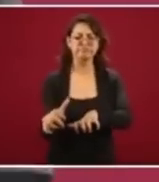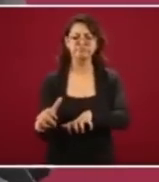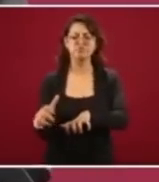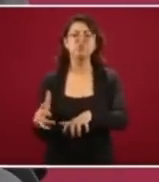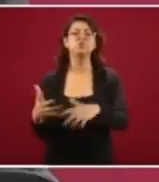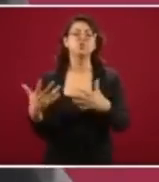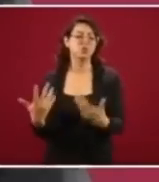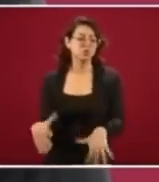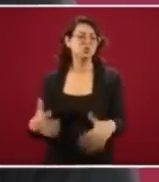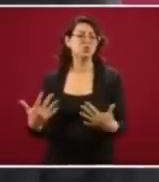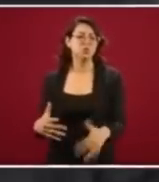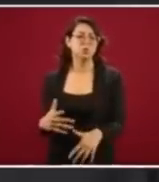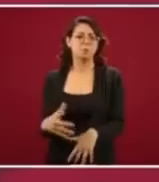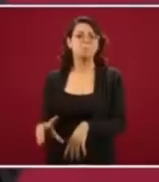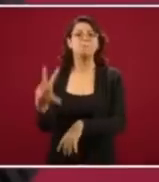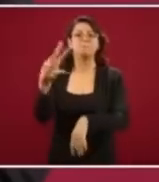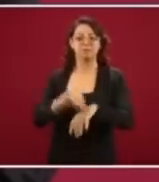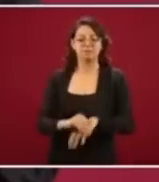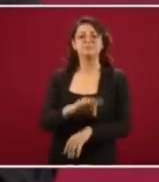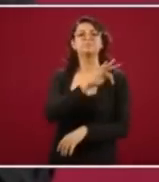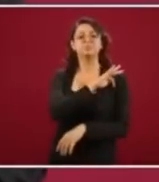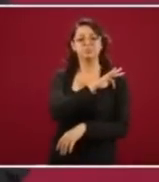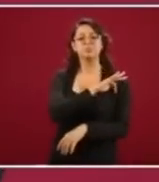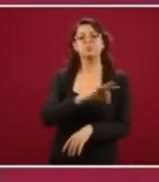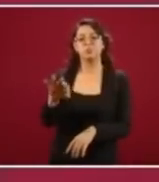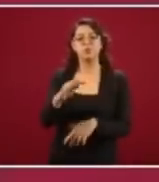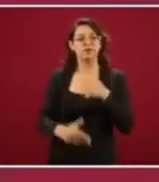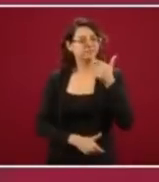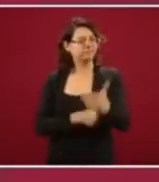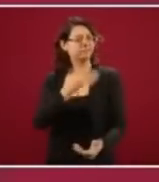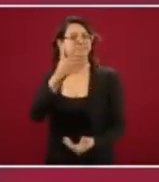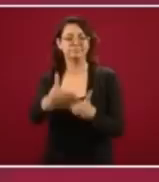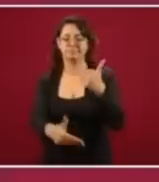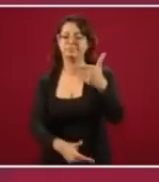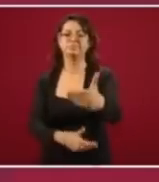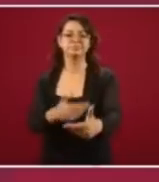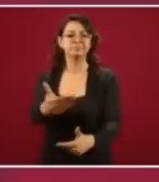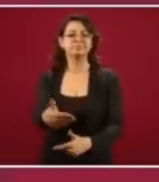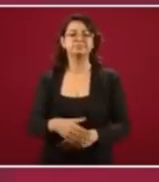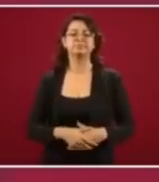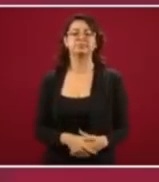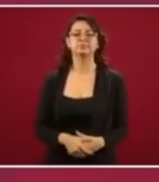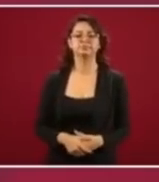son los que permiten que haya avances